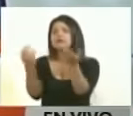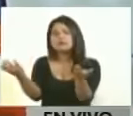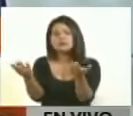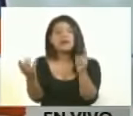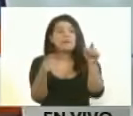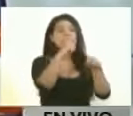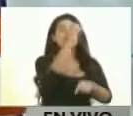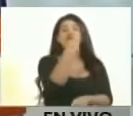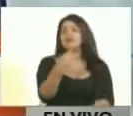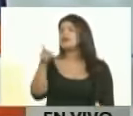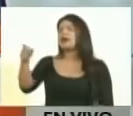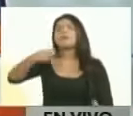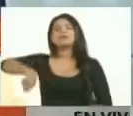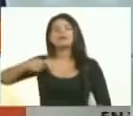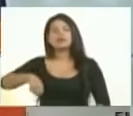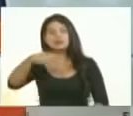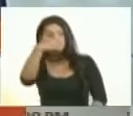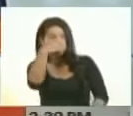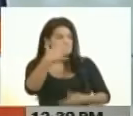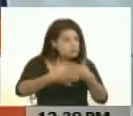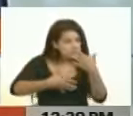sicarios que llegan es a destruir.